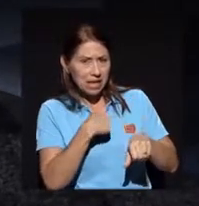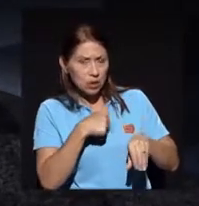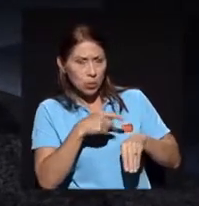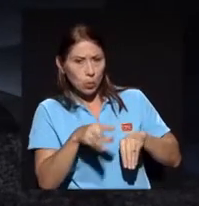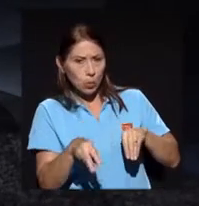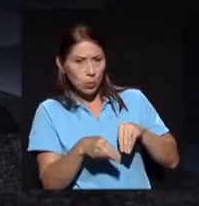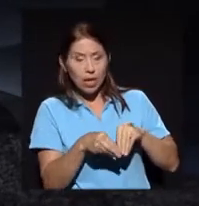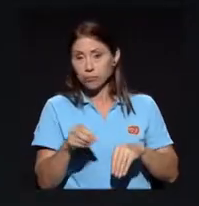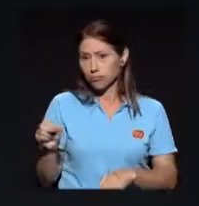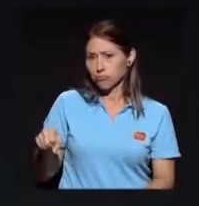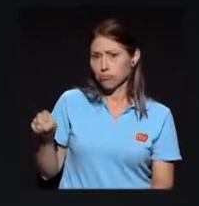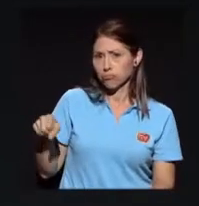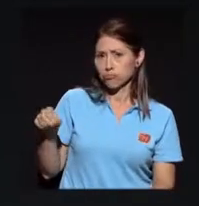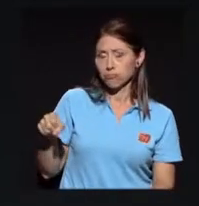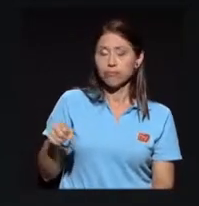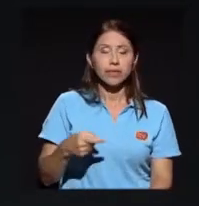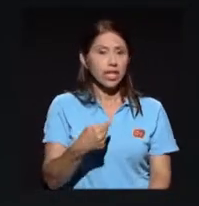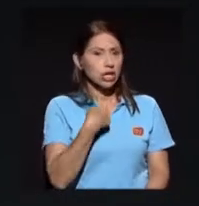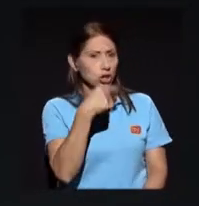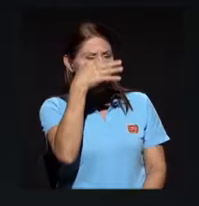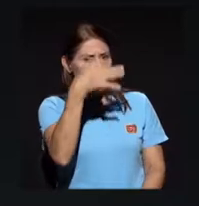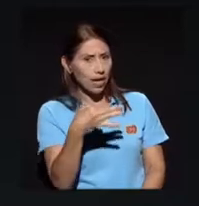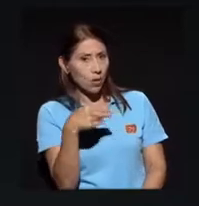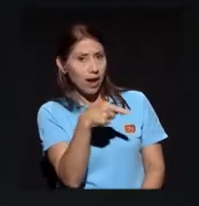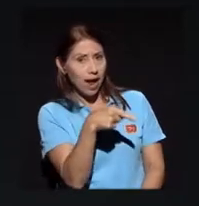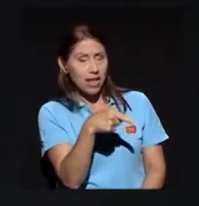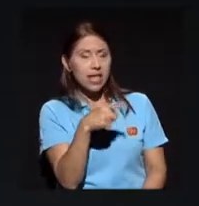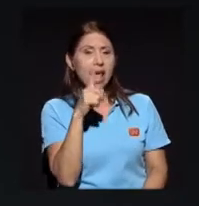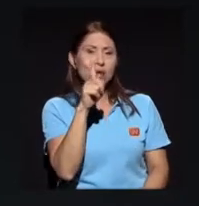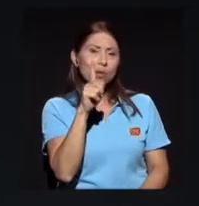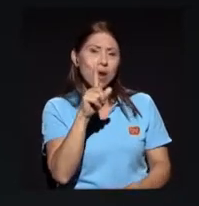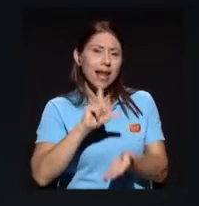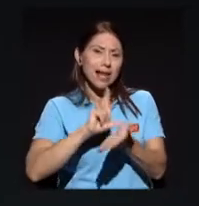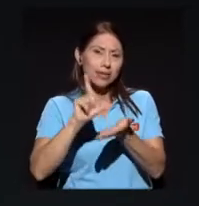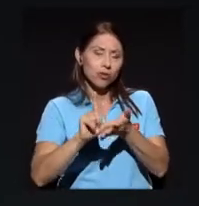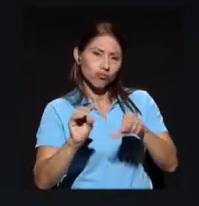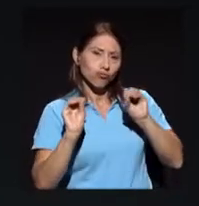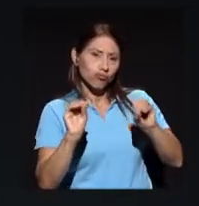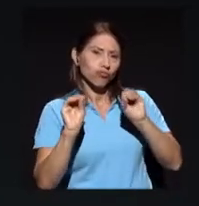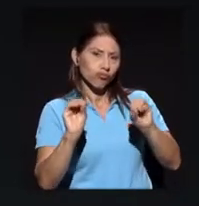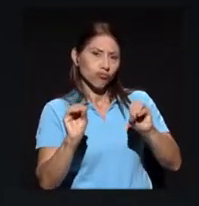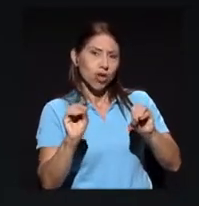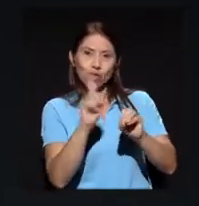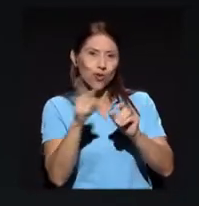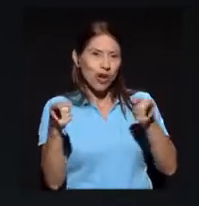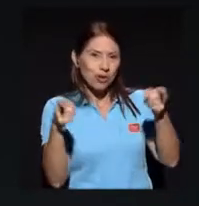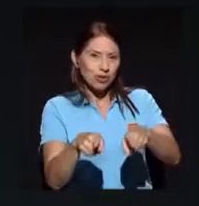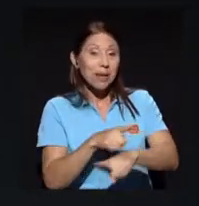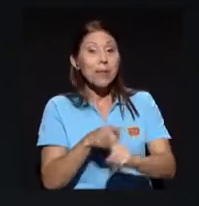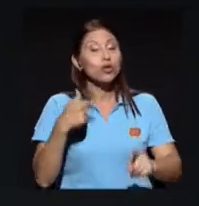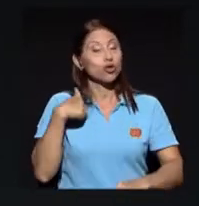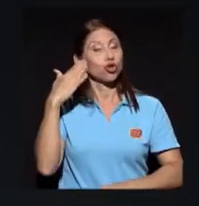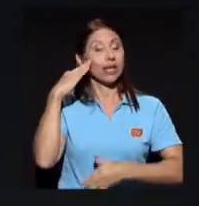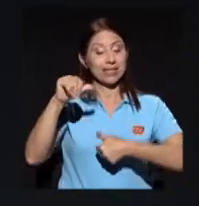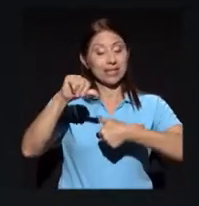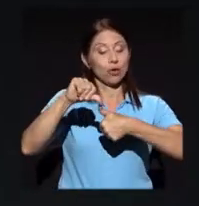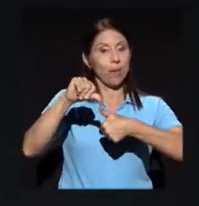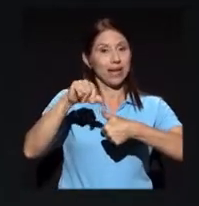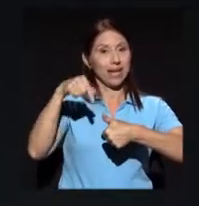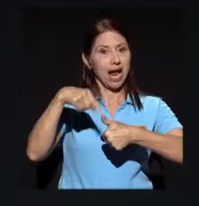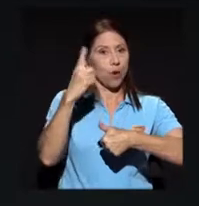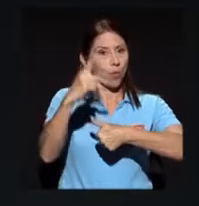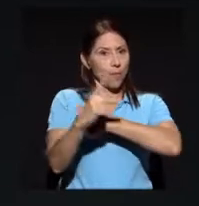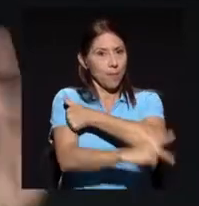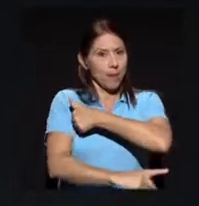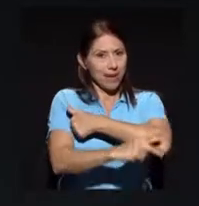y después no y ahí creo que hay una enseñanza creo que nos va a tener ninguna consecuencia pero yo sé de un país en centroamérica donde el